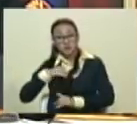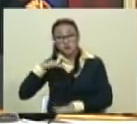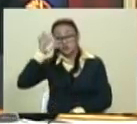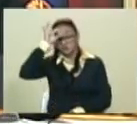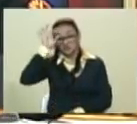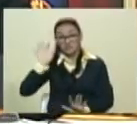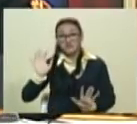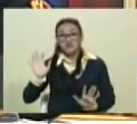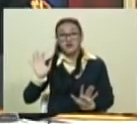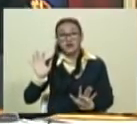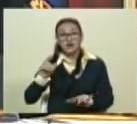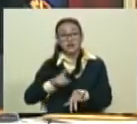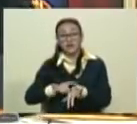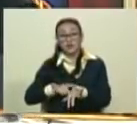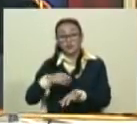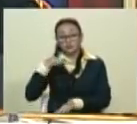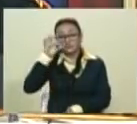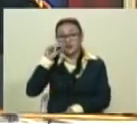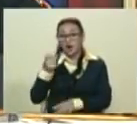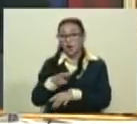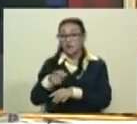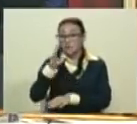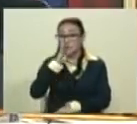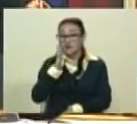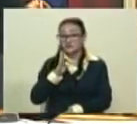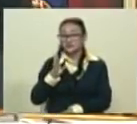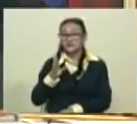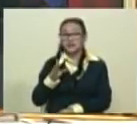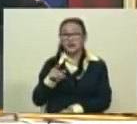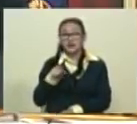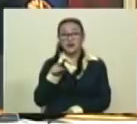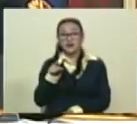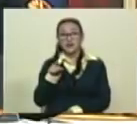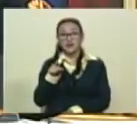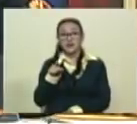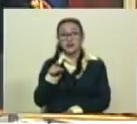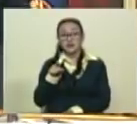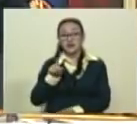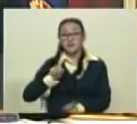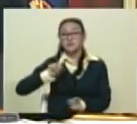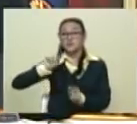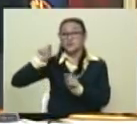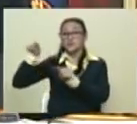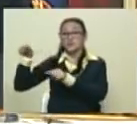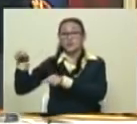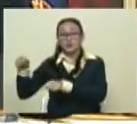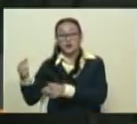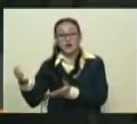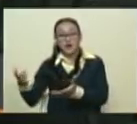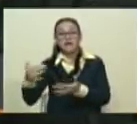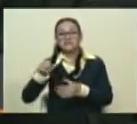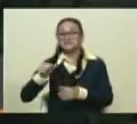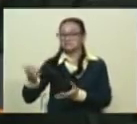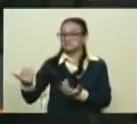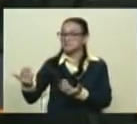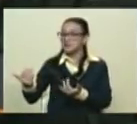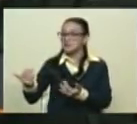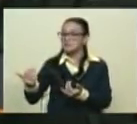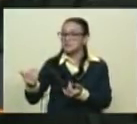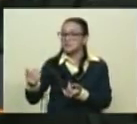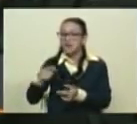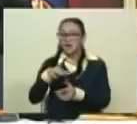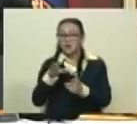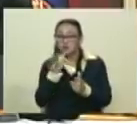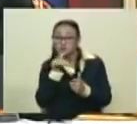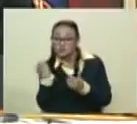informado todavía, he estado hasta ahora, que el gobierno de Brasil, golpista de Brasil, acoge a estos prófugos de la